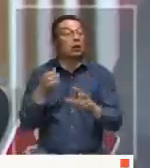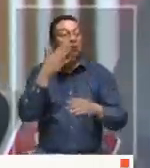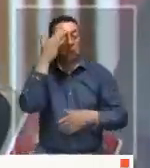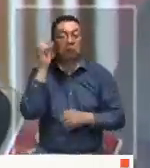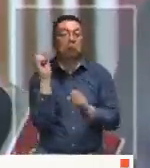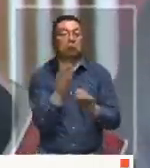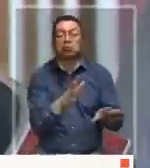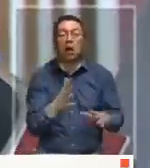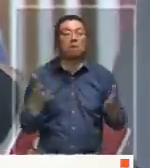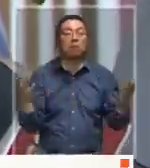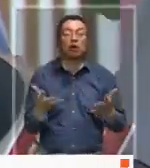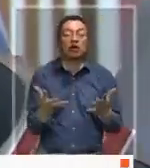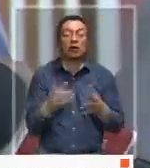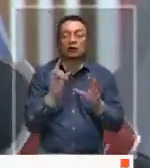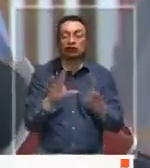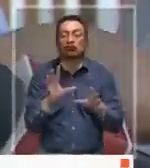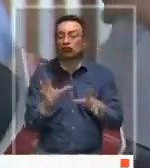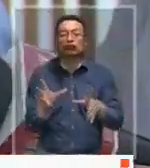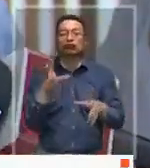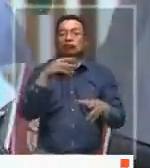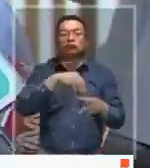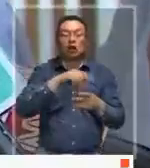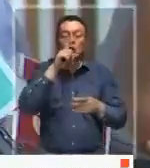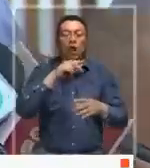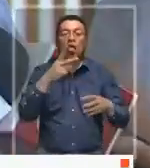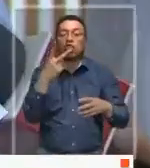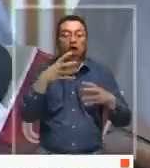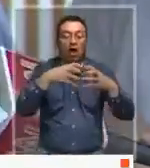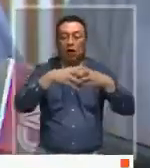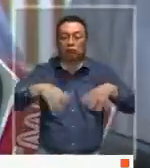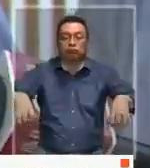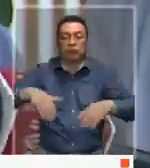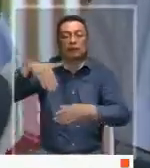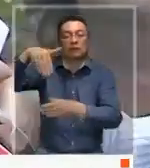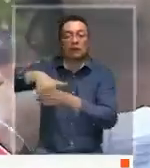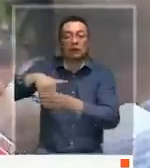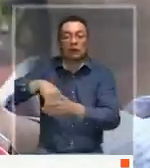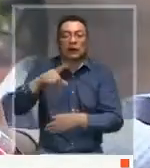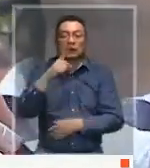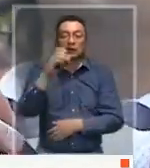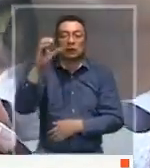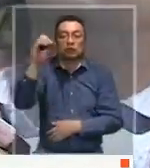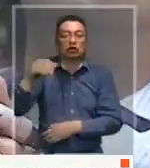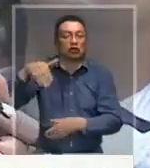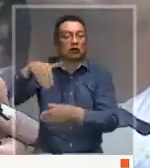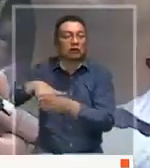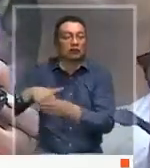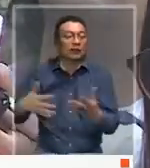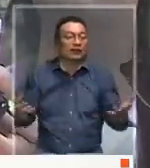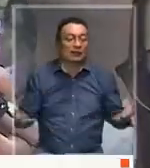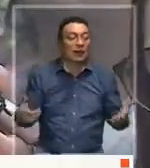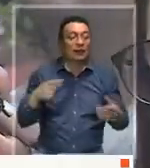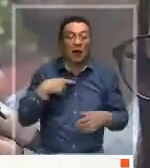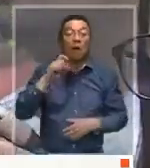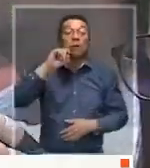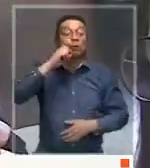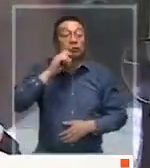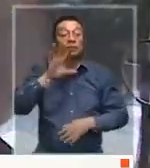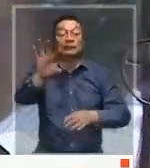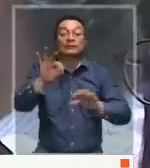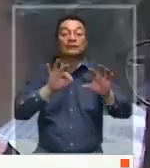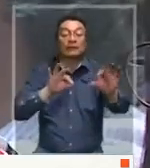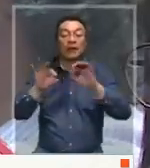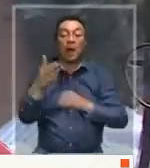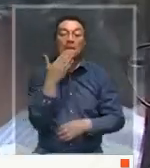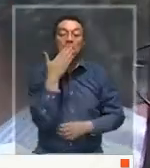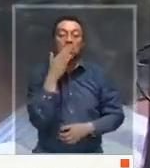porque es implícitamente como dividir en dos una elección de cien por ciento electo lo que está en discusión es quién Elige a estos expertos